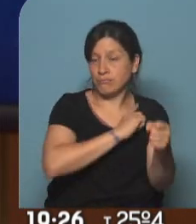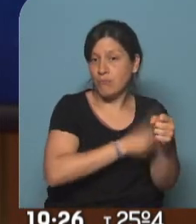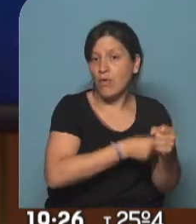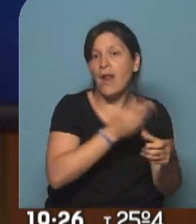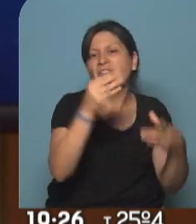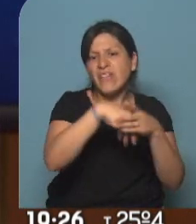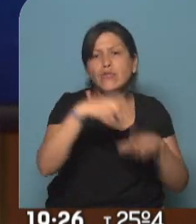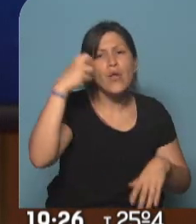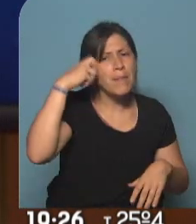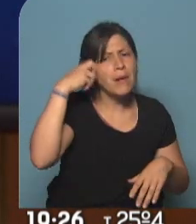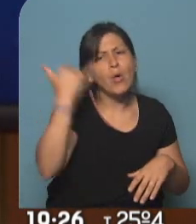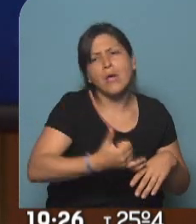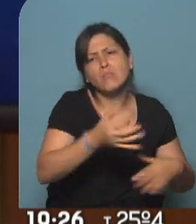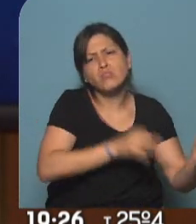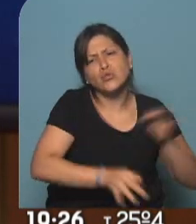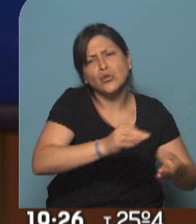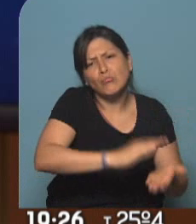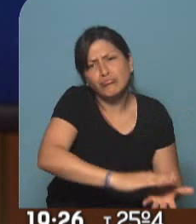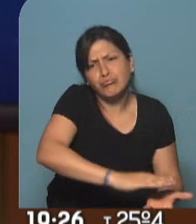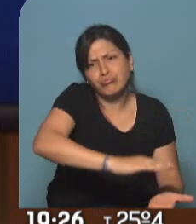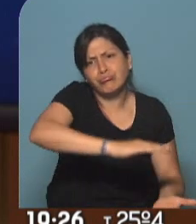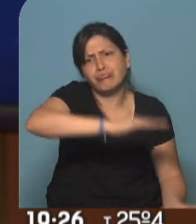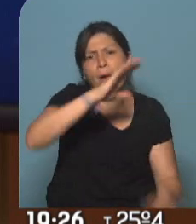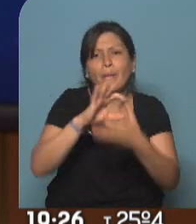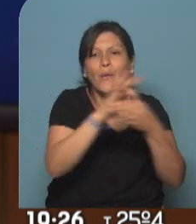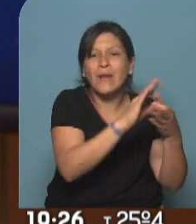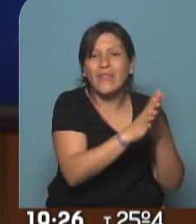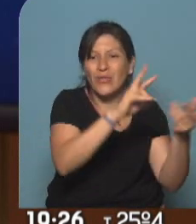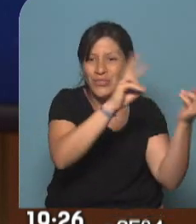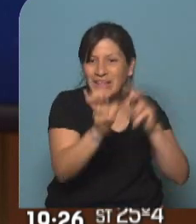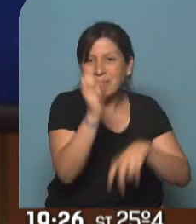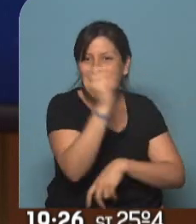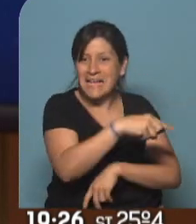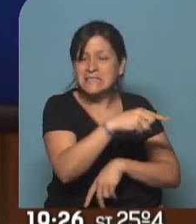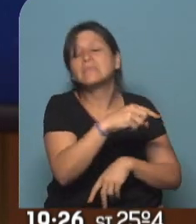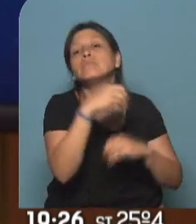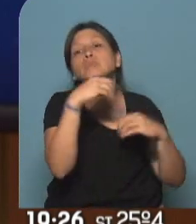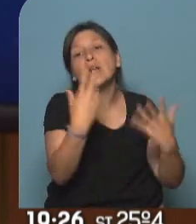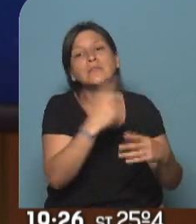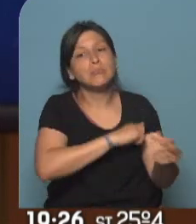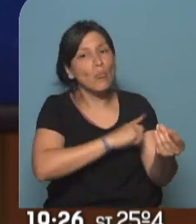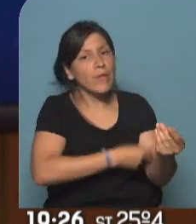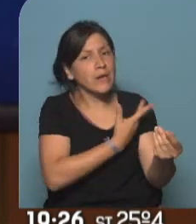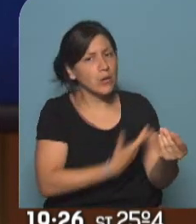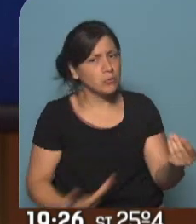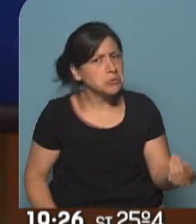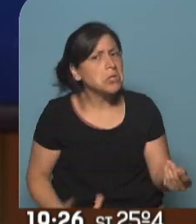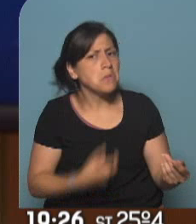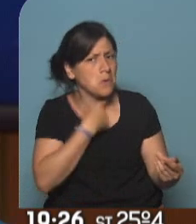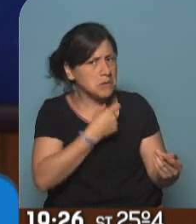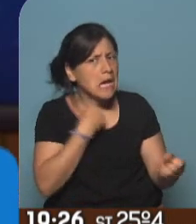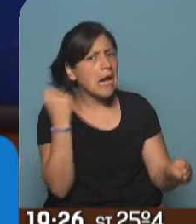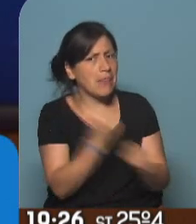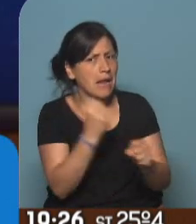muchísimos proyectos vinculados a esta temática así que el poder ejecutivo está abierto a trabajar con